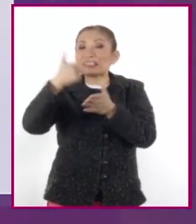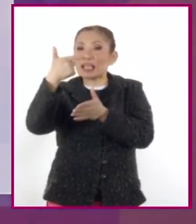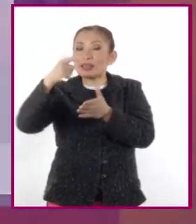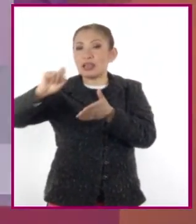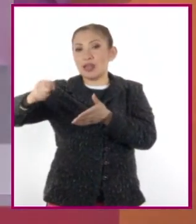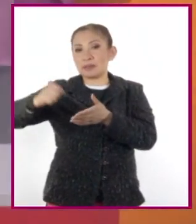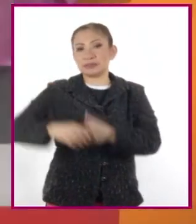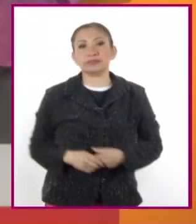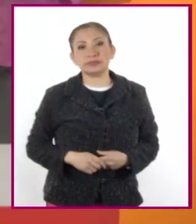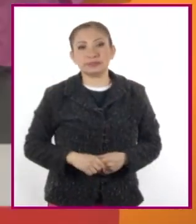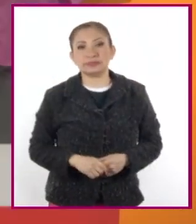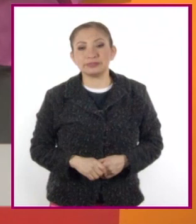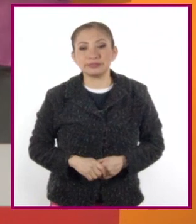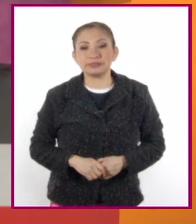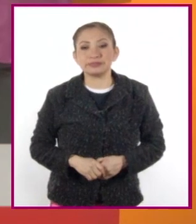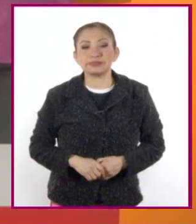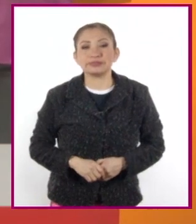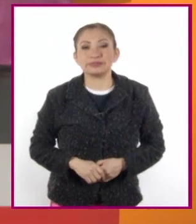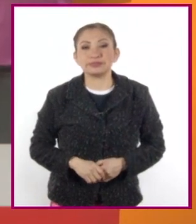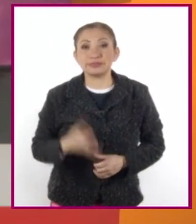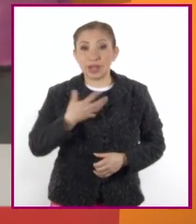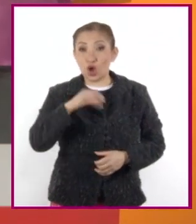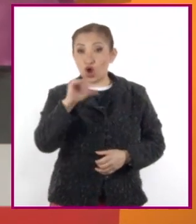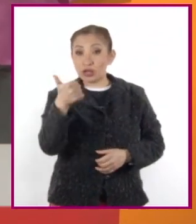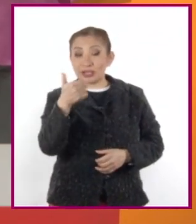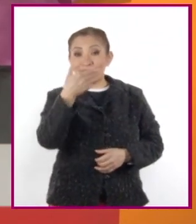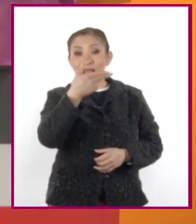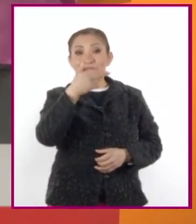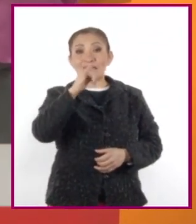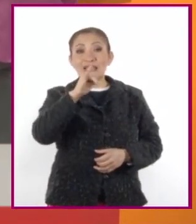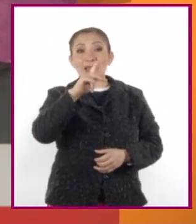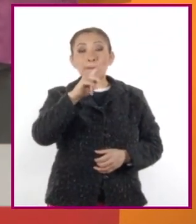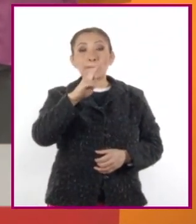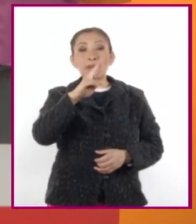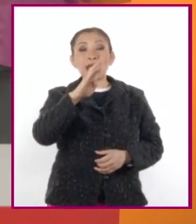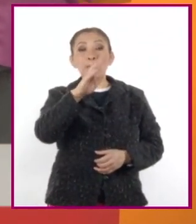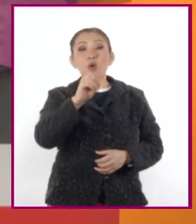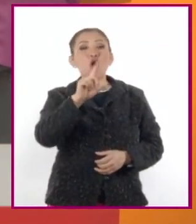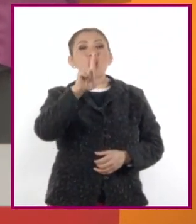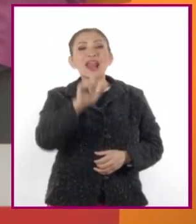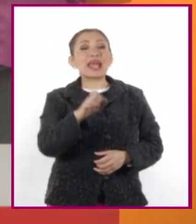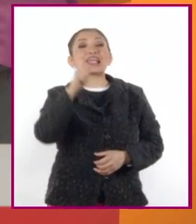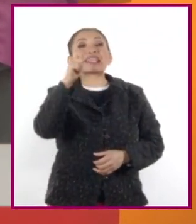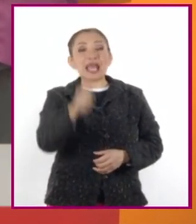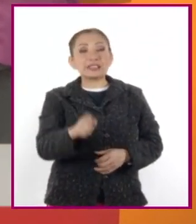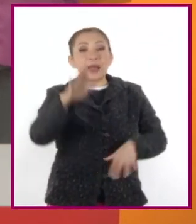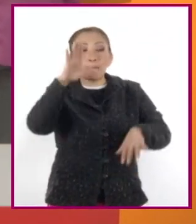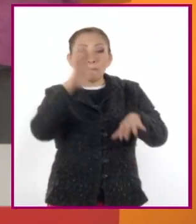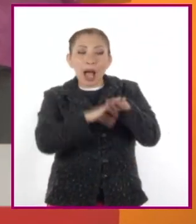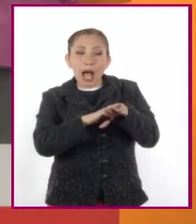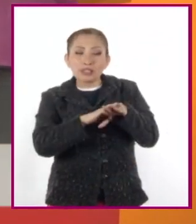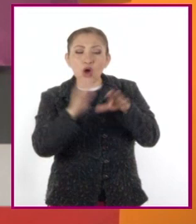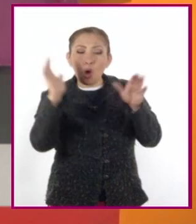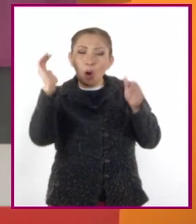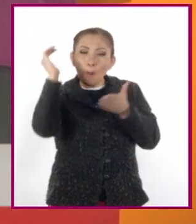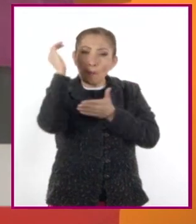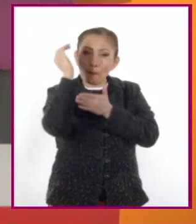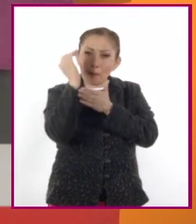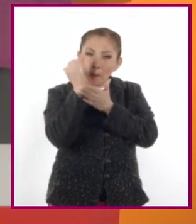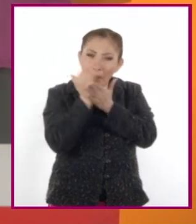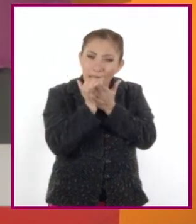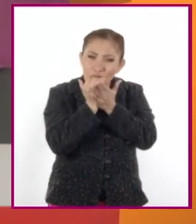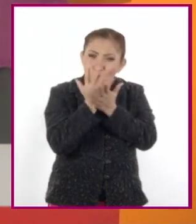llaves". Y acá tenemos una hipérbole, la cual consiste en aumentar o disminuir de